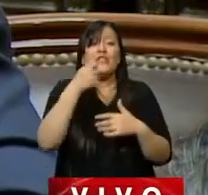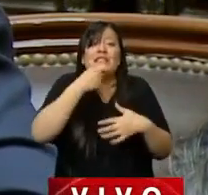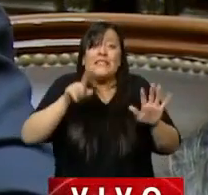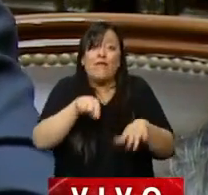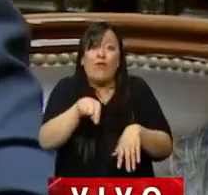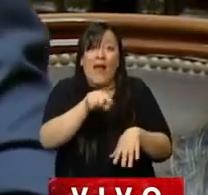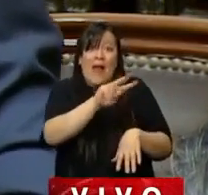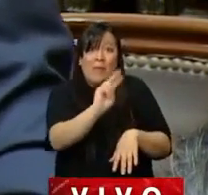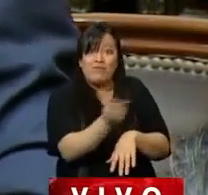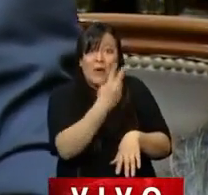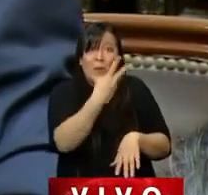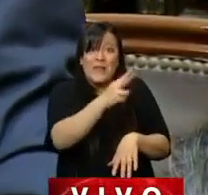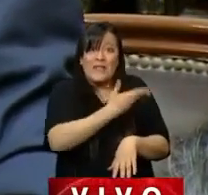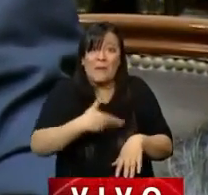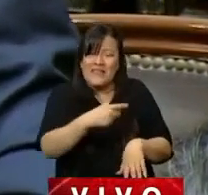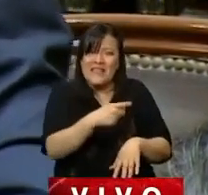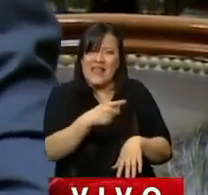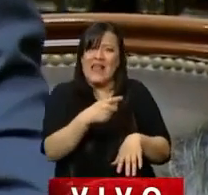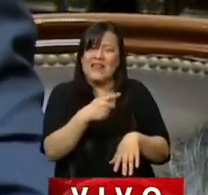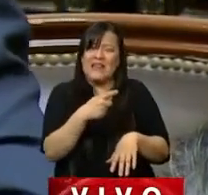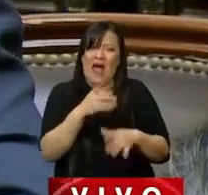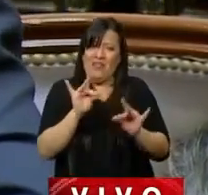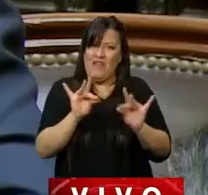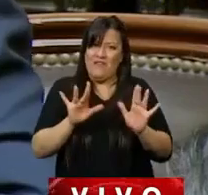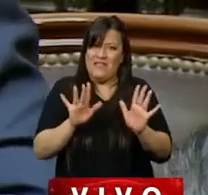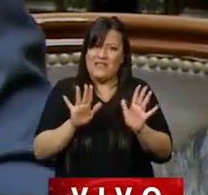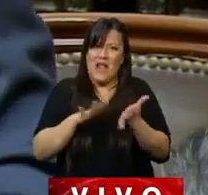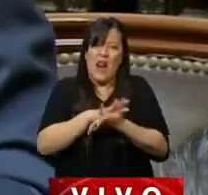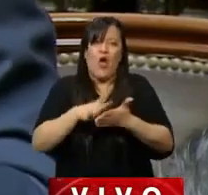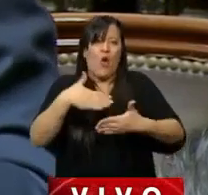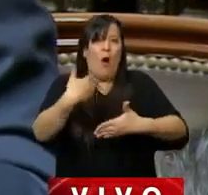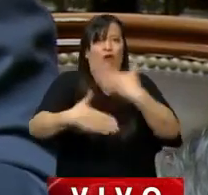difícil poder salir. En segunda instancia,